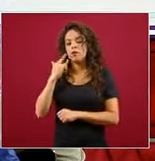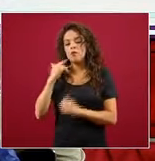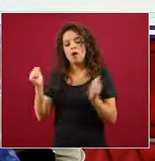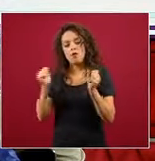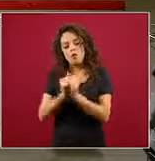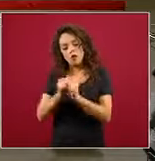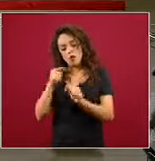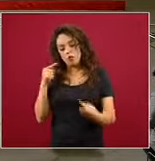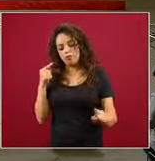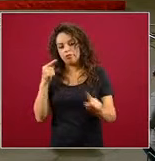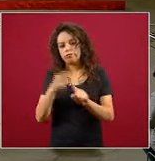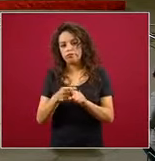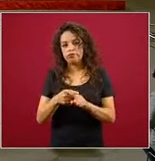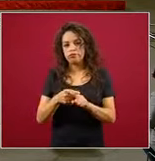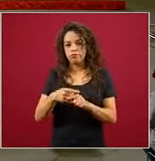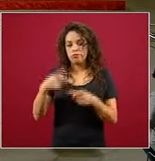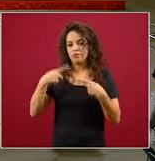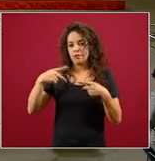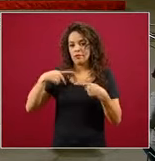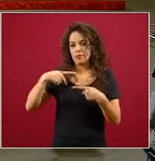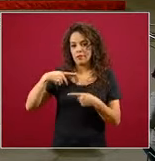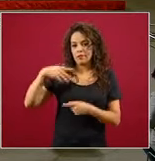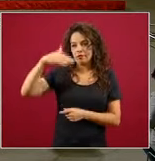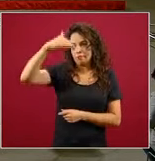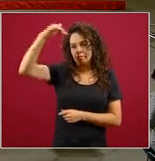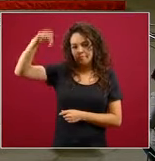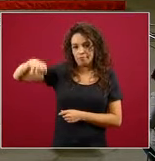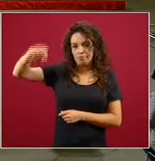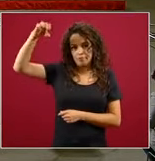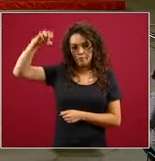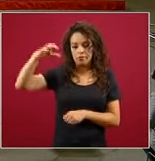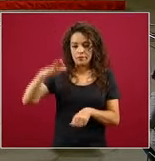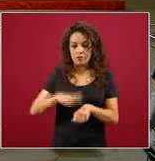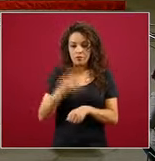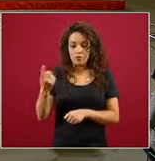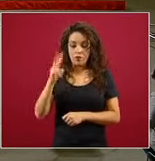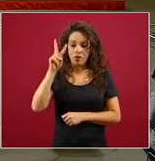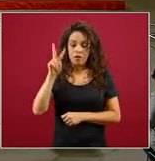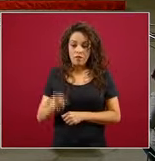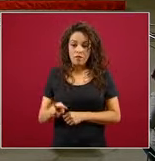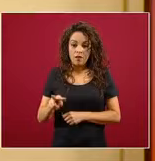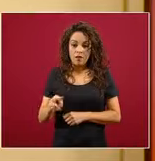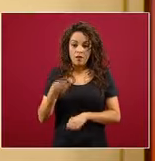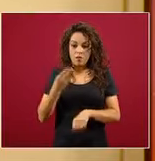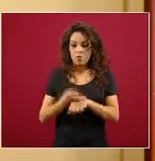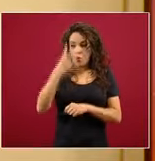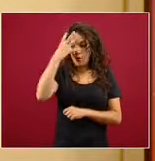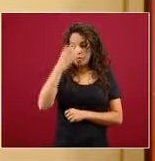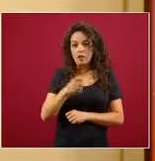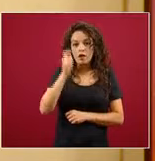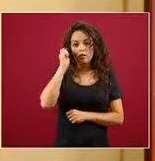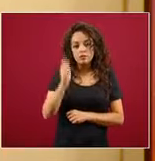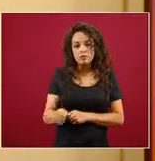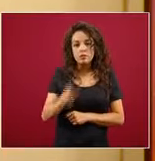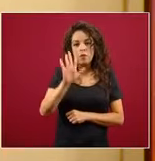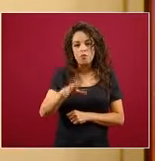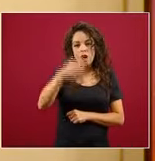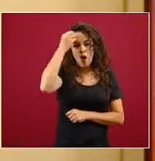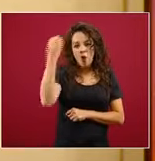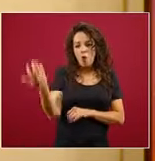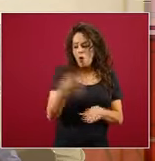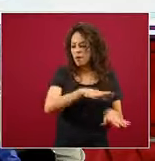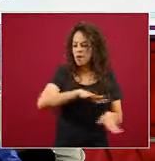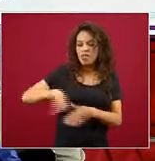muy importante que es muy prevalente y es muy triste que sea tan prevalente, que es el maltrato y el abandono de adultos mayores.